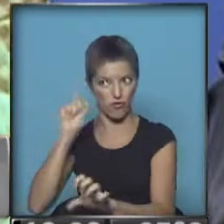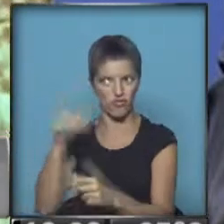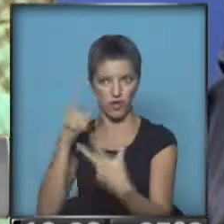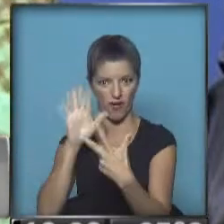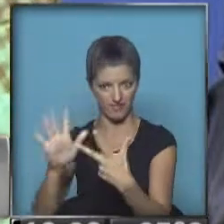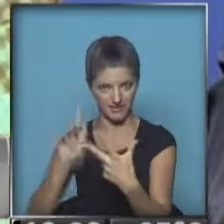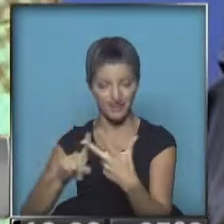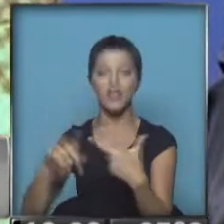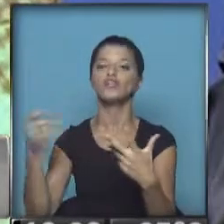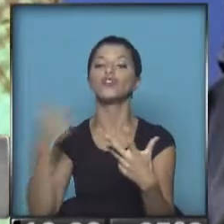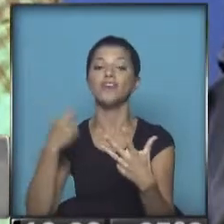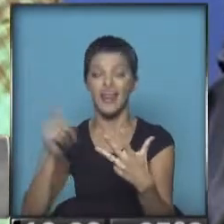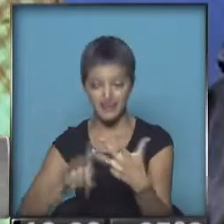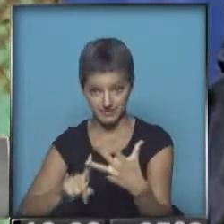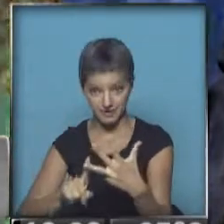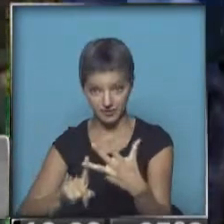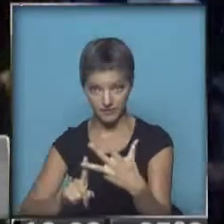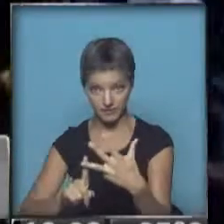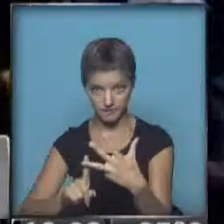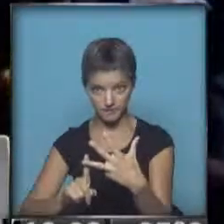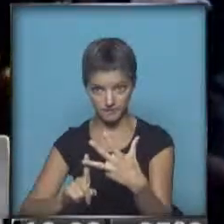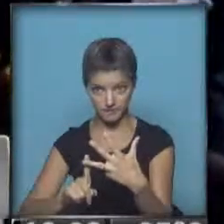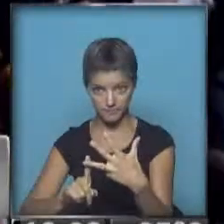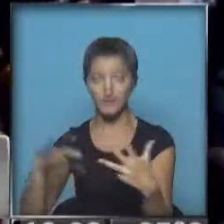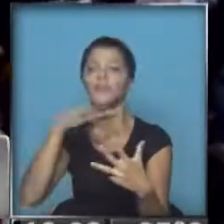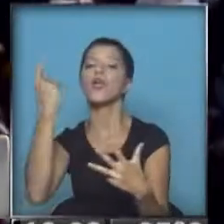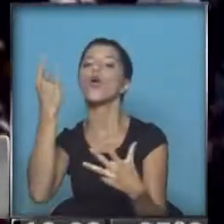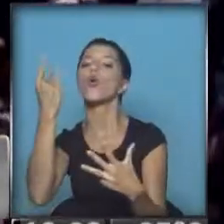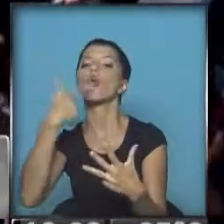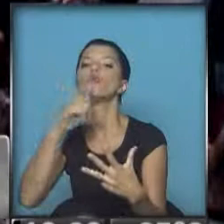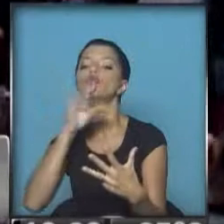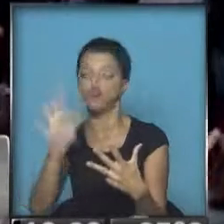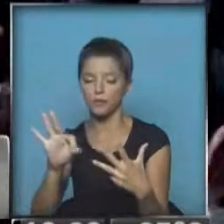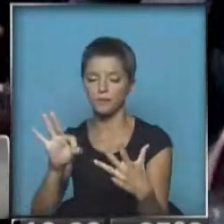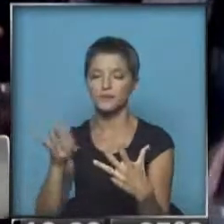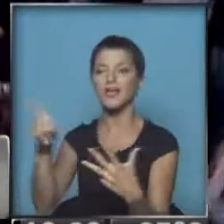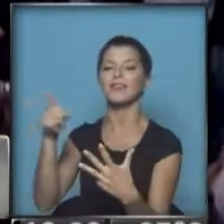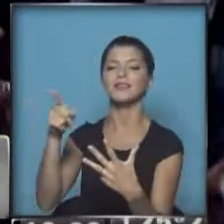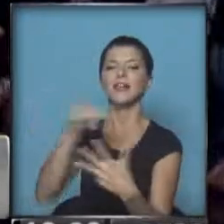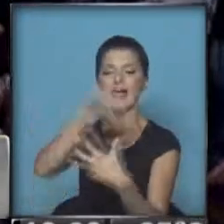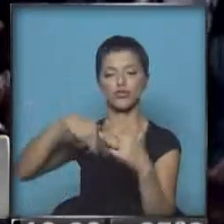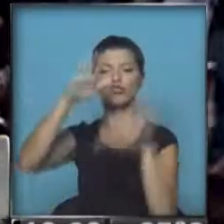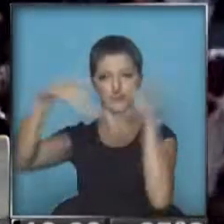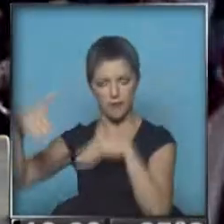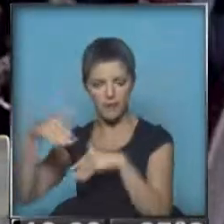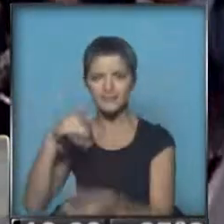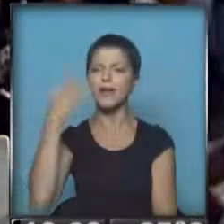también a los socialistas de Alicia Moro de Justo. Y hablaba de una manera que me